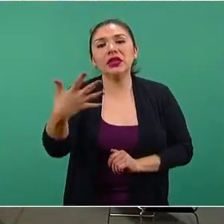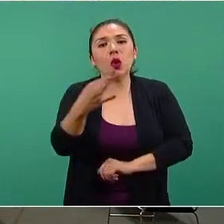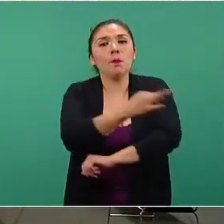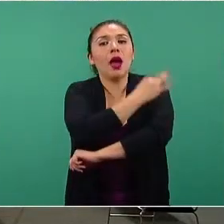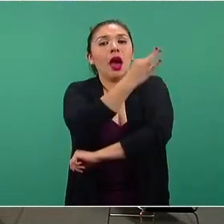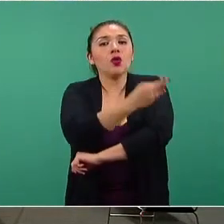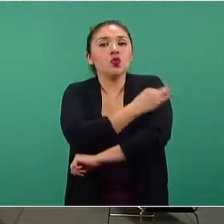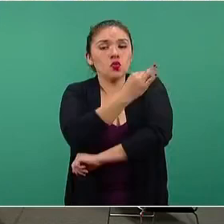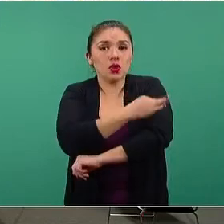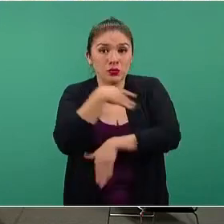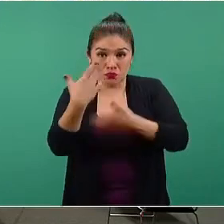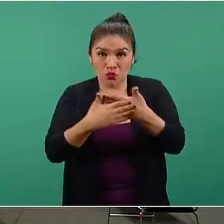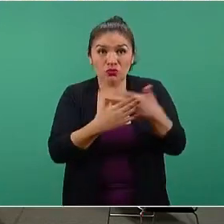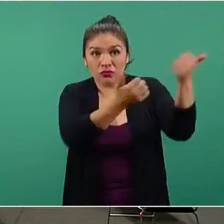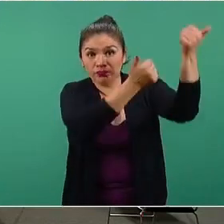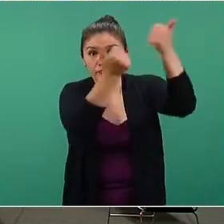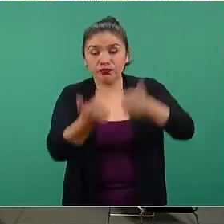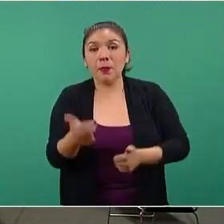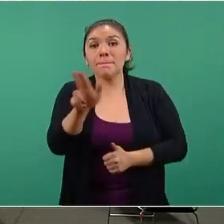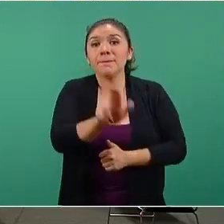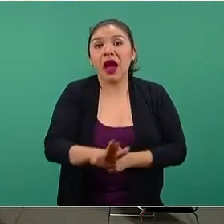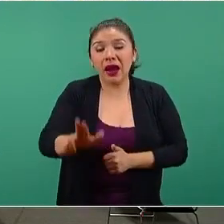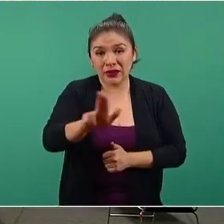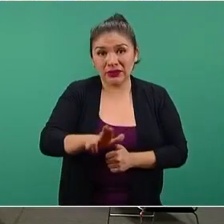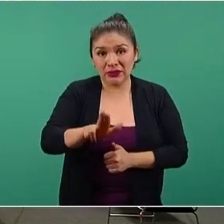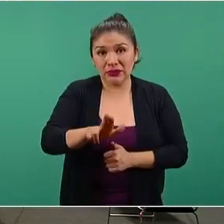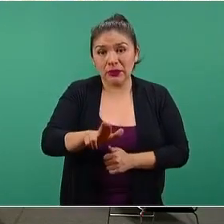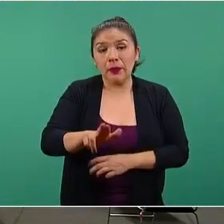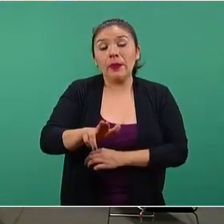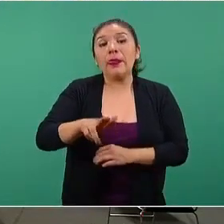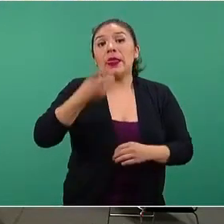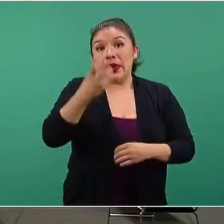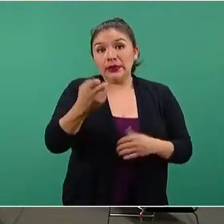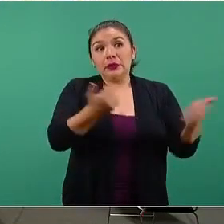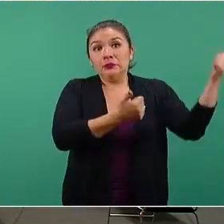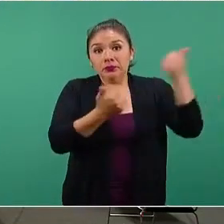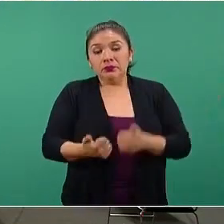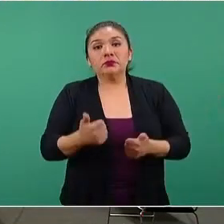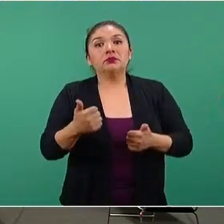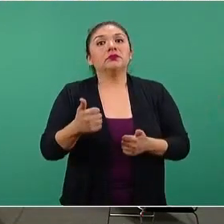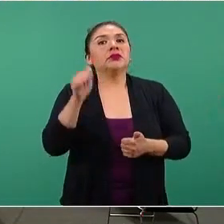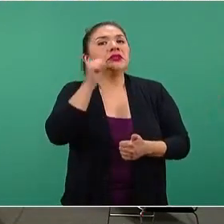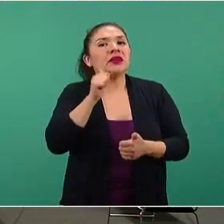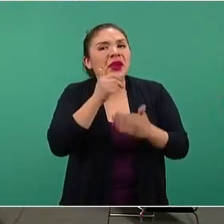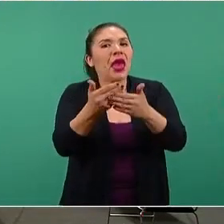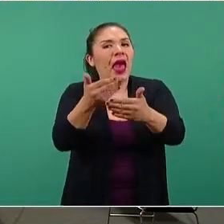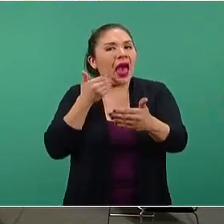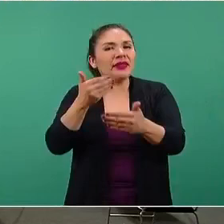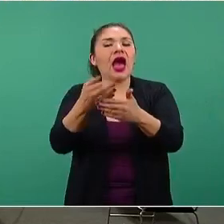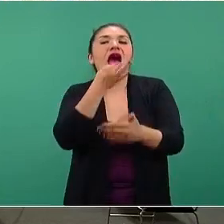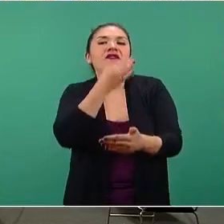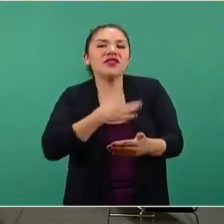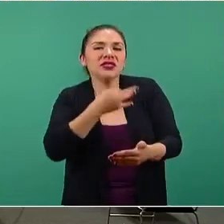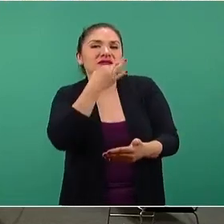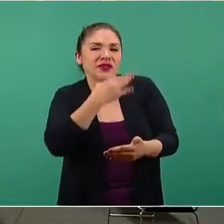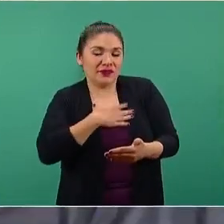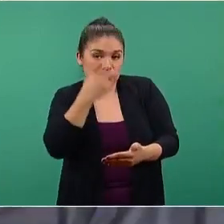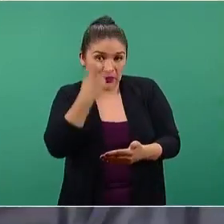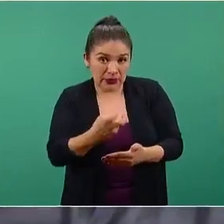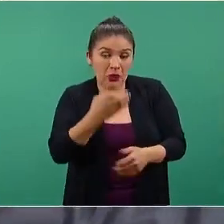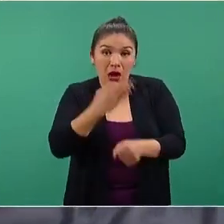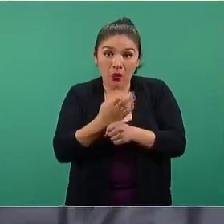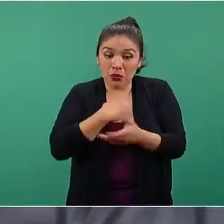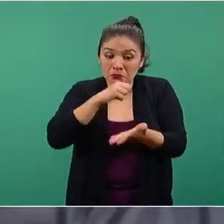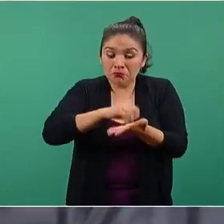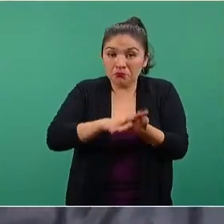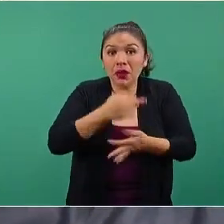667,875 dosis de vacuna de Pfizer el próximo martes. Nos llega ya siempre con antelación el informe. De una vez ya lo dejamos